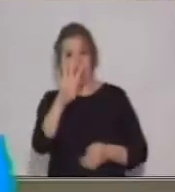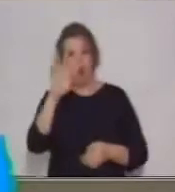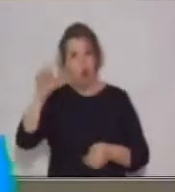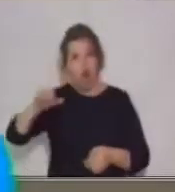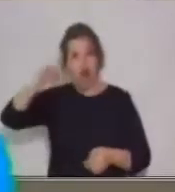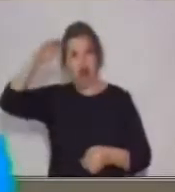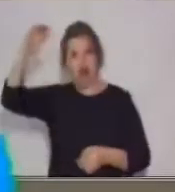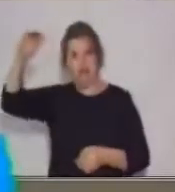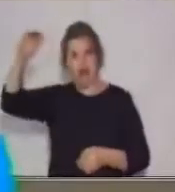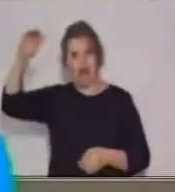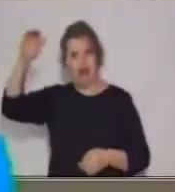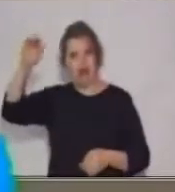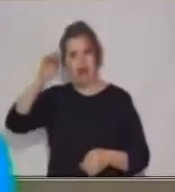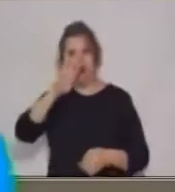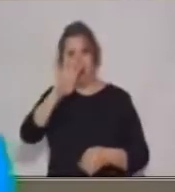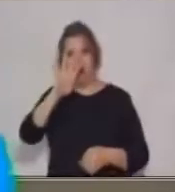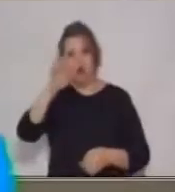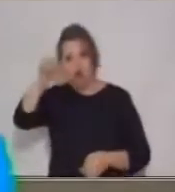4 hacia abajo.